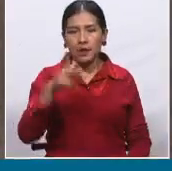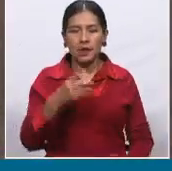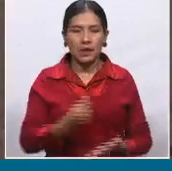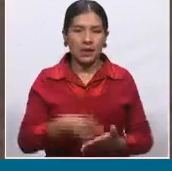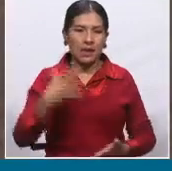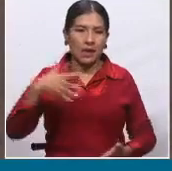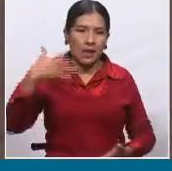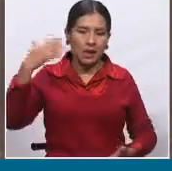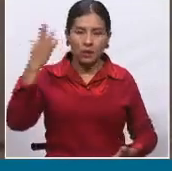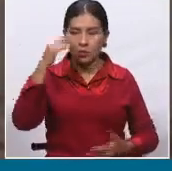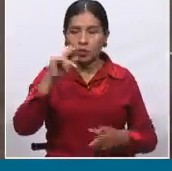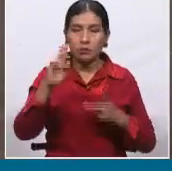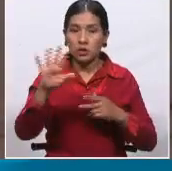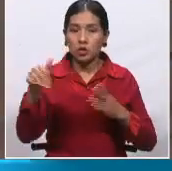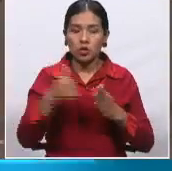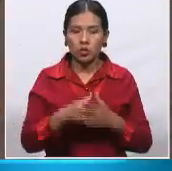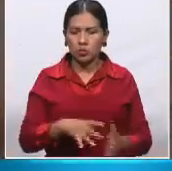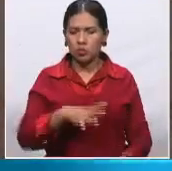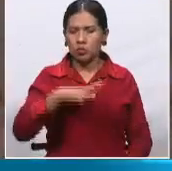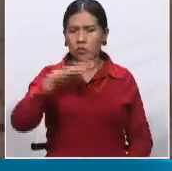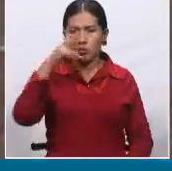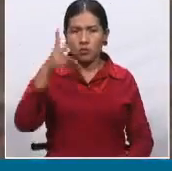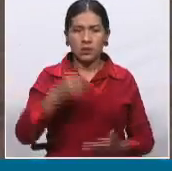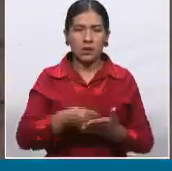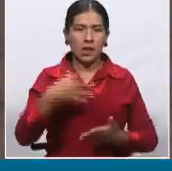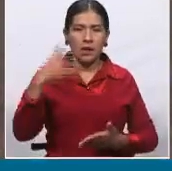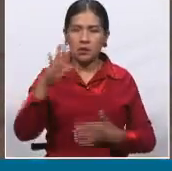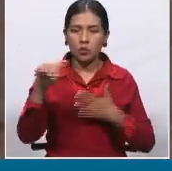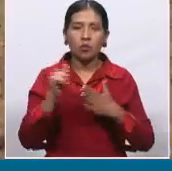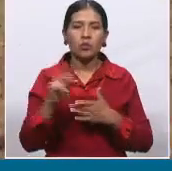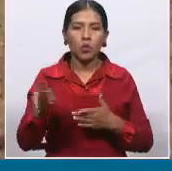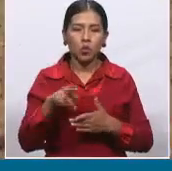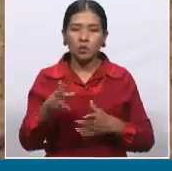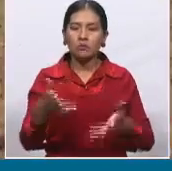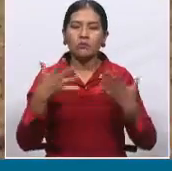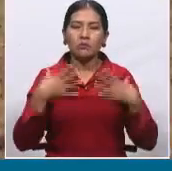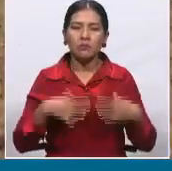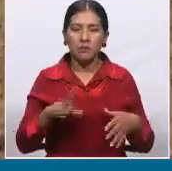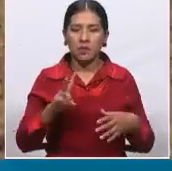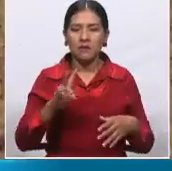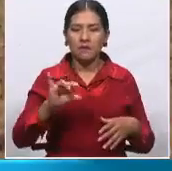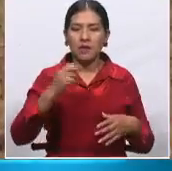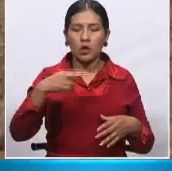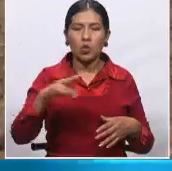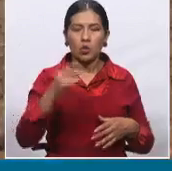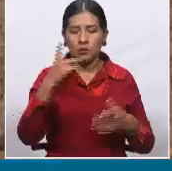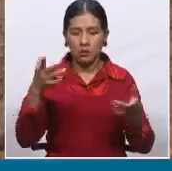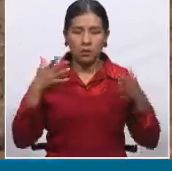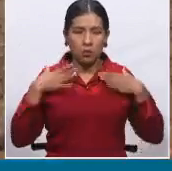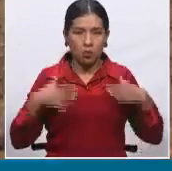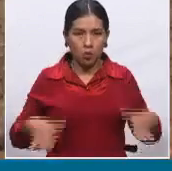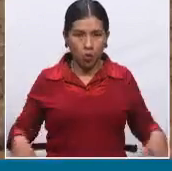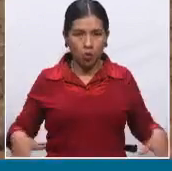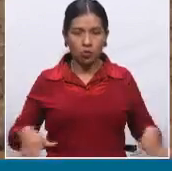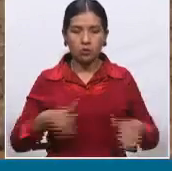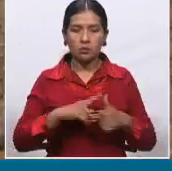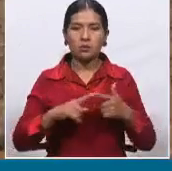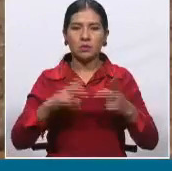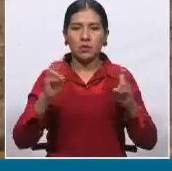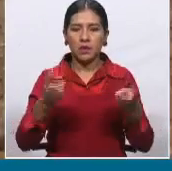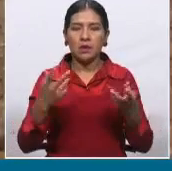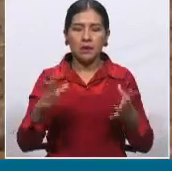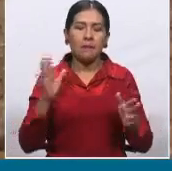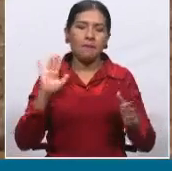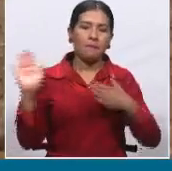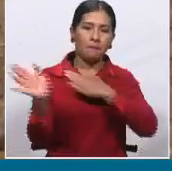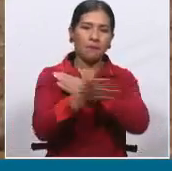o las personas jerárquicas eran tan solamente que usarían prendas de vicuña, tales como ponchos, mantas,